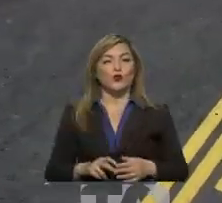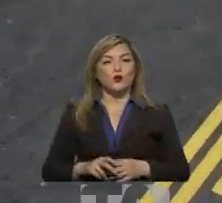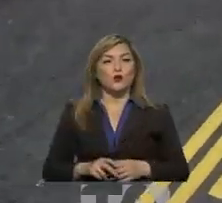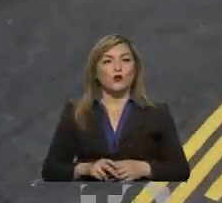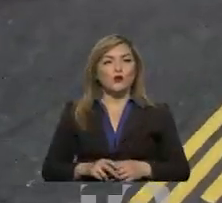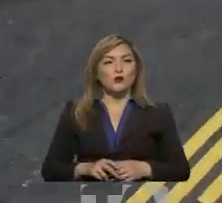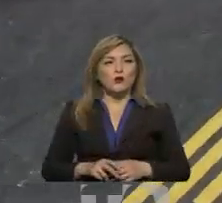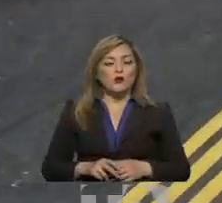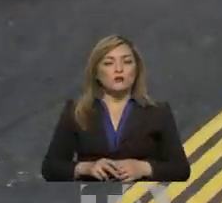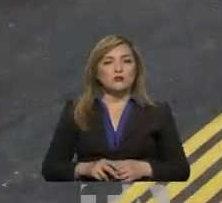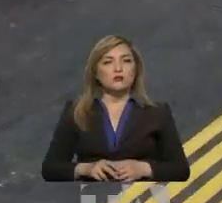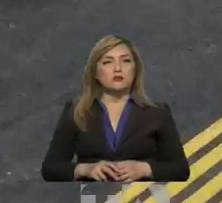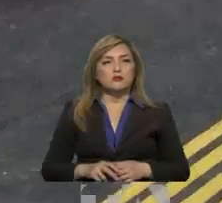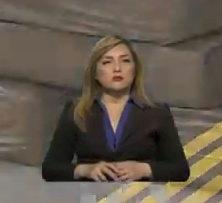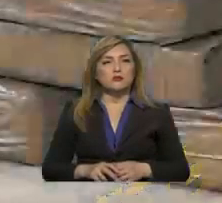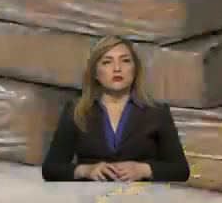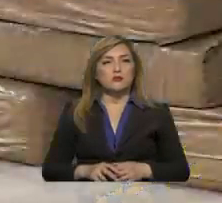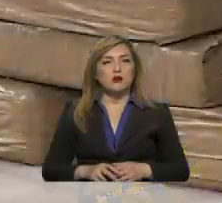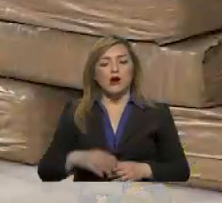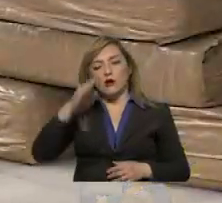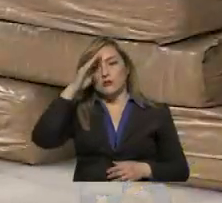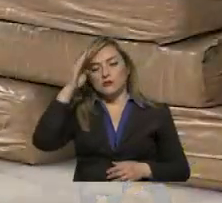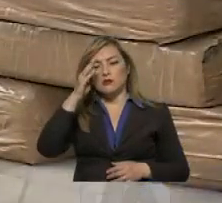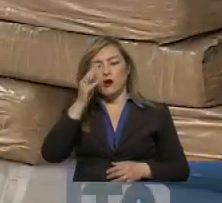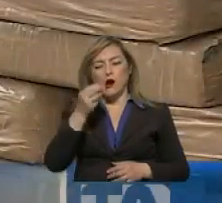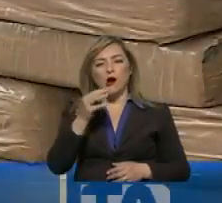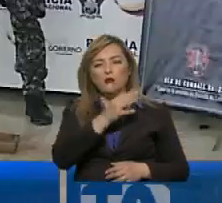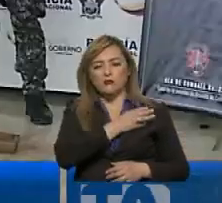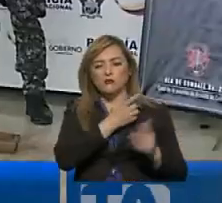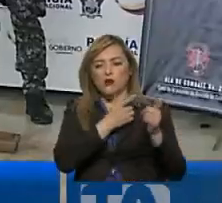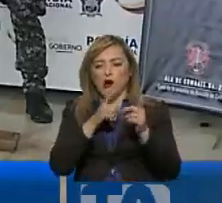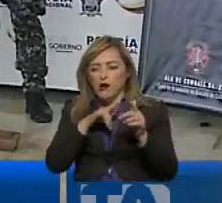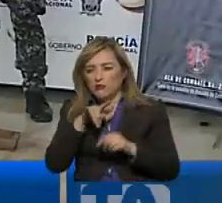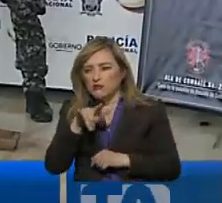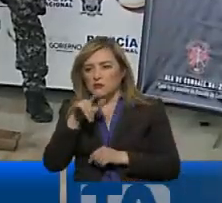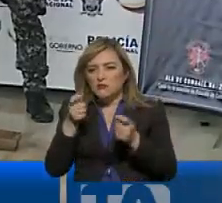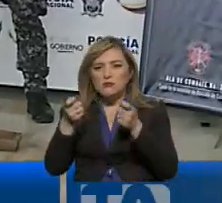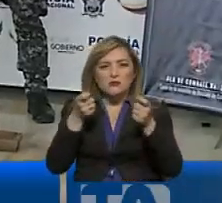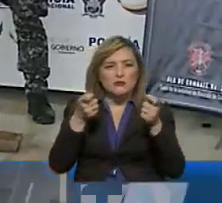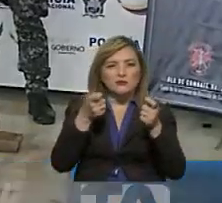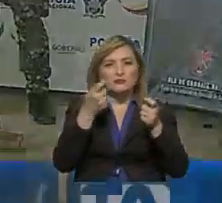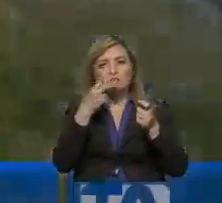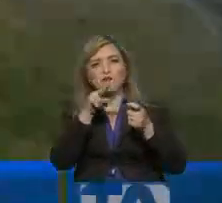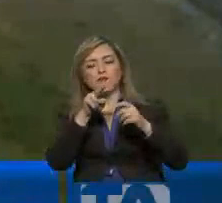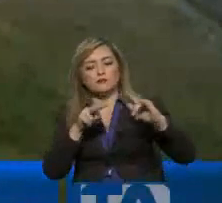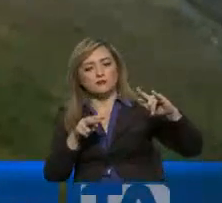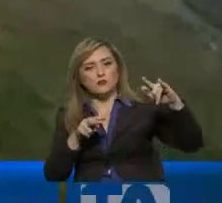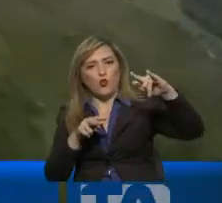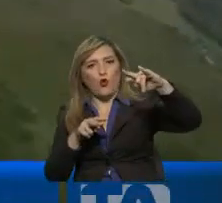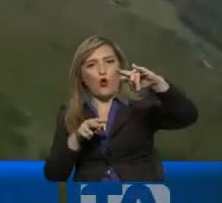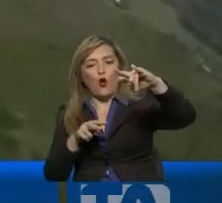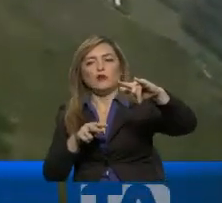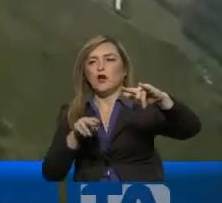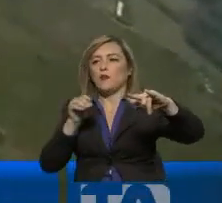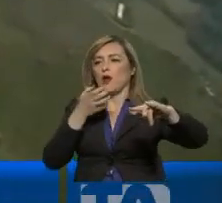Que lo ocurrido se trata de los resultados de la lucha en contra del narcotráfico, señalaron las Fuerzas Armadas y la policía. La primera alerta